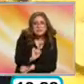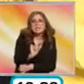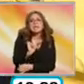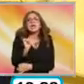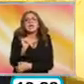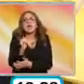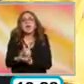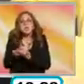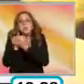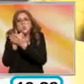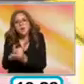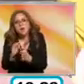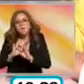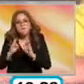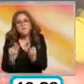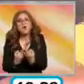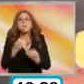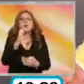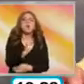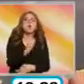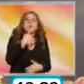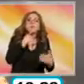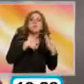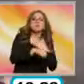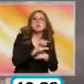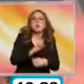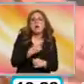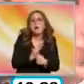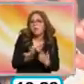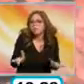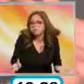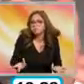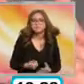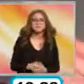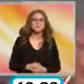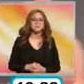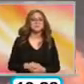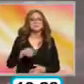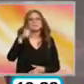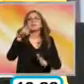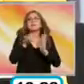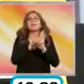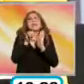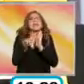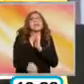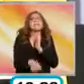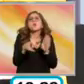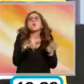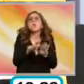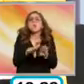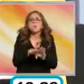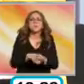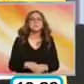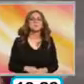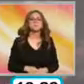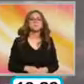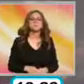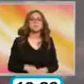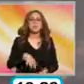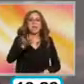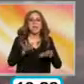una causa o denunciando otra cosa, ¿no? Entonces, A ver, un ejemplo de repente rápido, ¿cómo qué se te ocurre? se da la moda